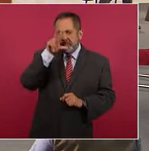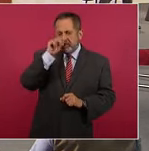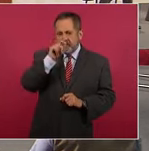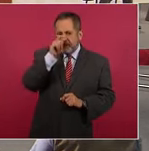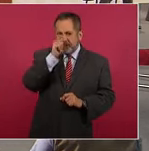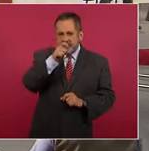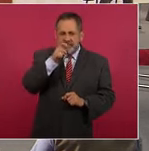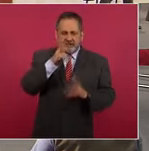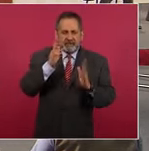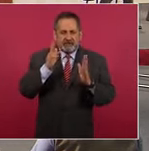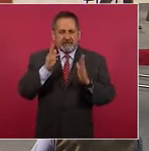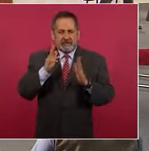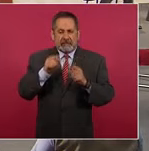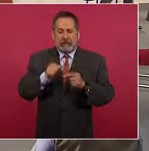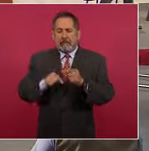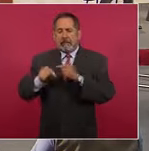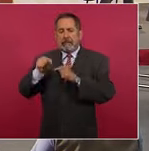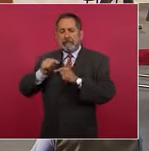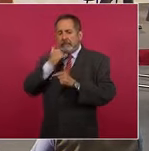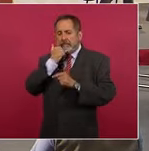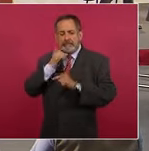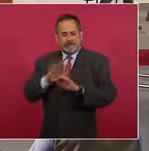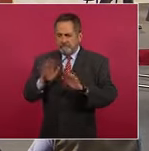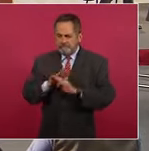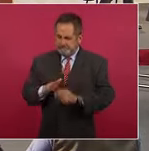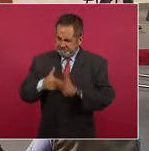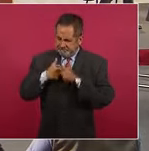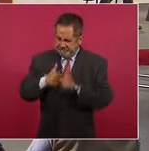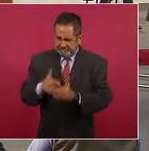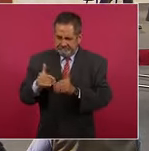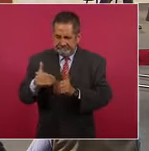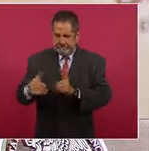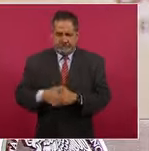dar de un paso atrás. Y ellos tienen todo su derecho